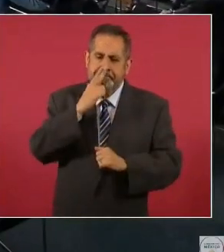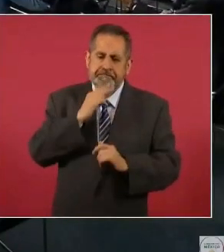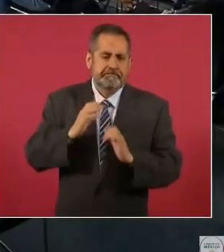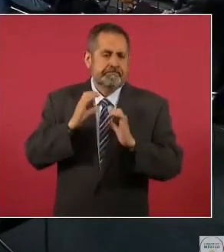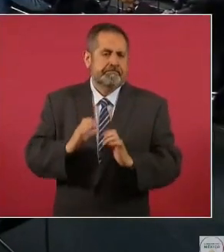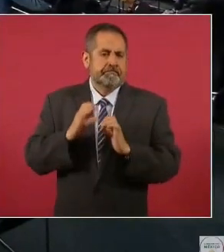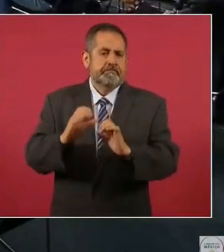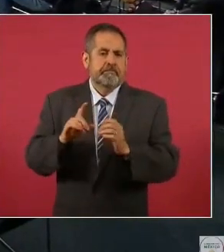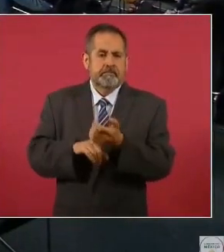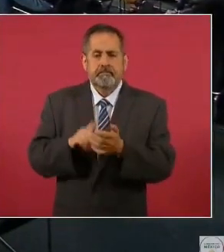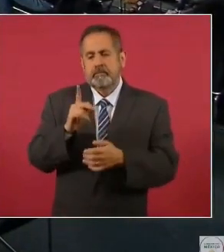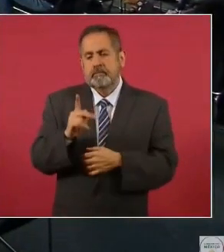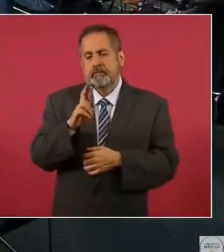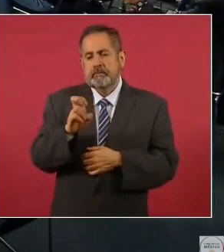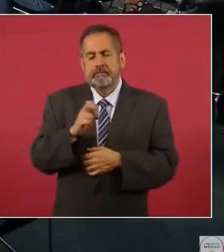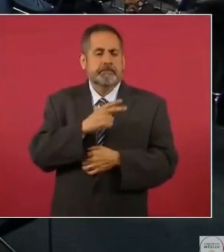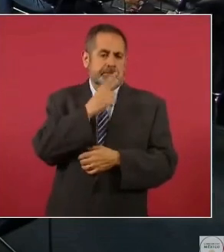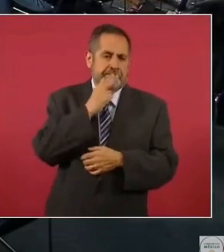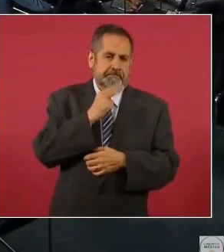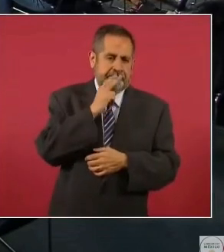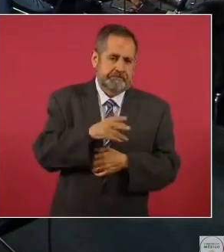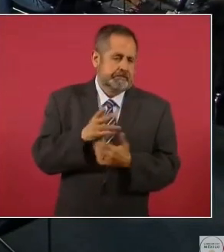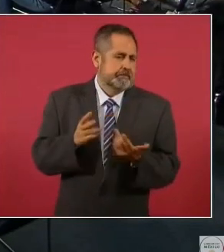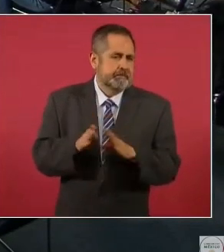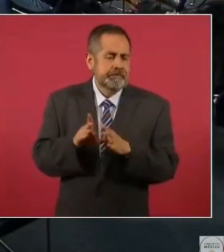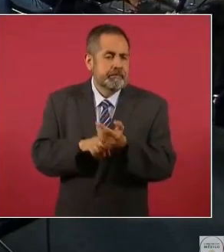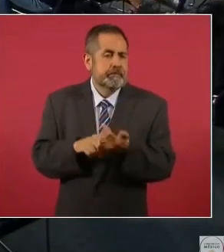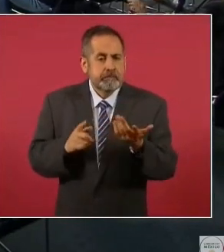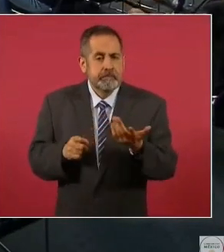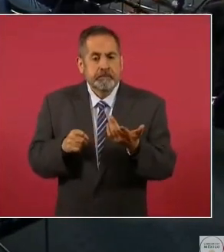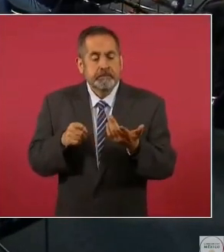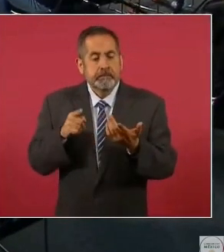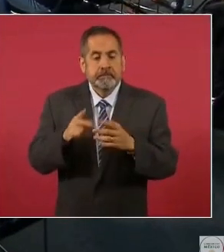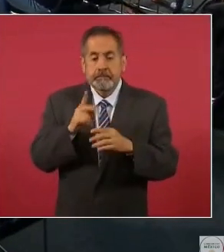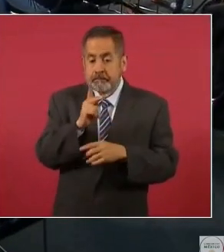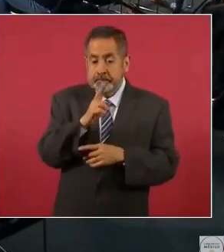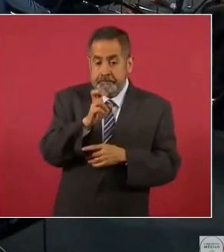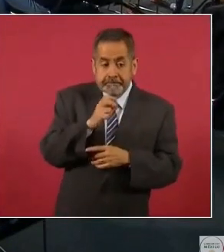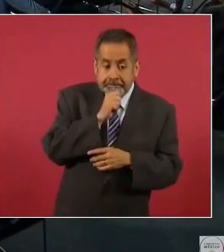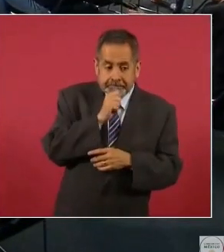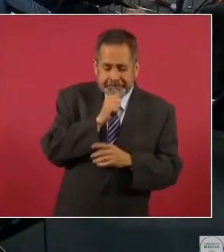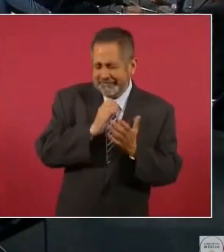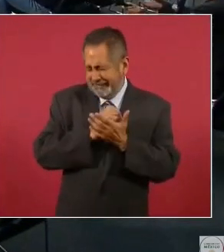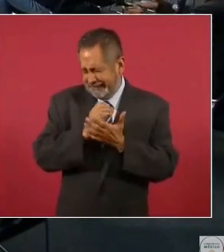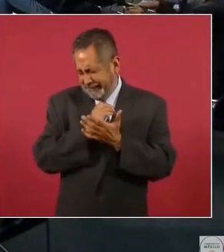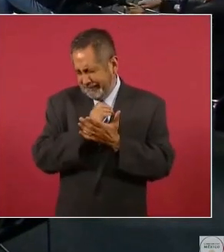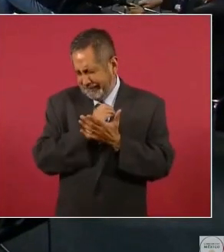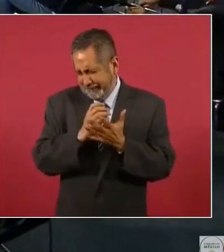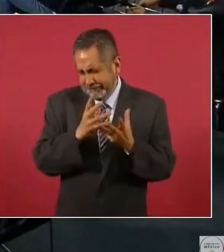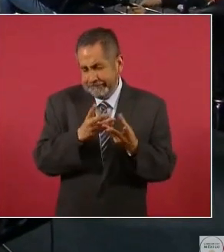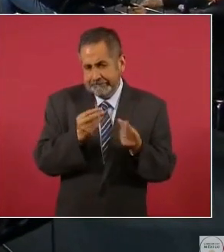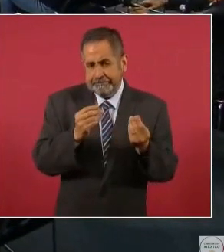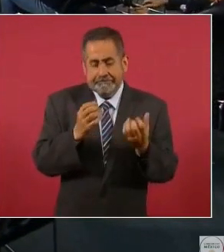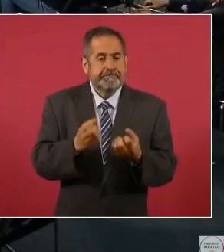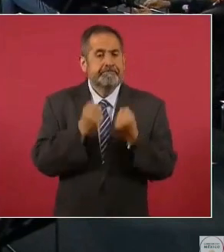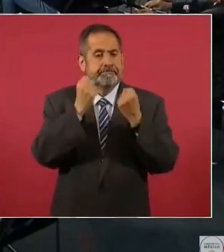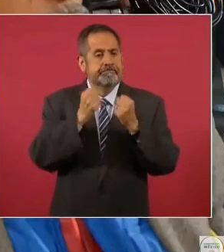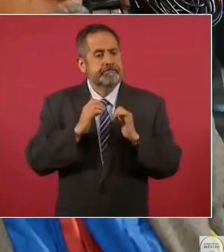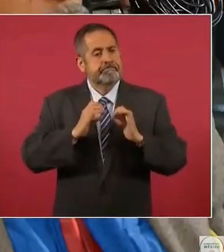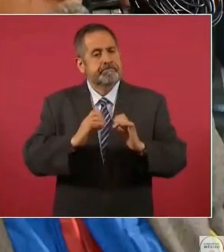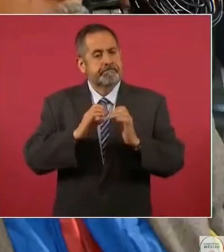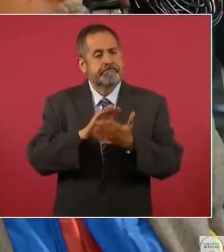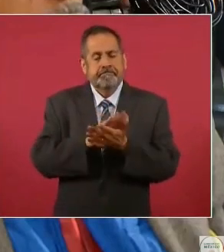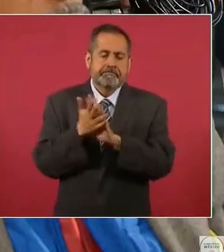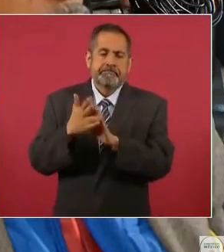todo de la prediabetes? Porque es una brecha importante en la que se puede rescatar al individuo y evitar que evolucione a la diabetes